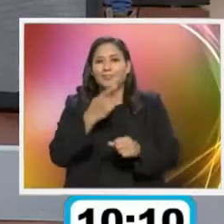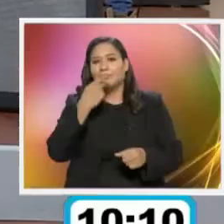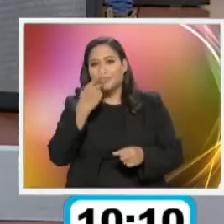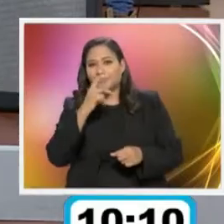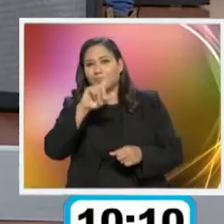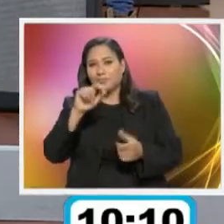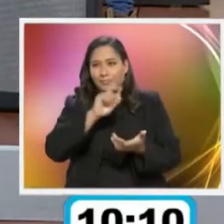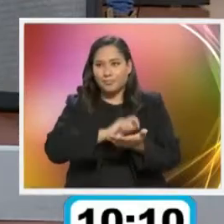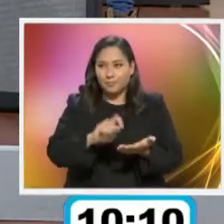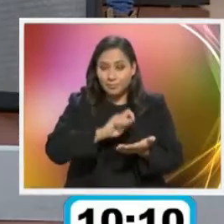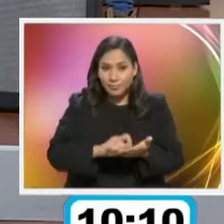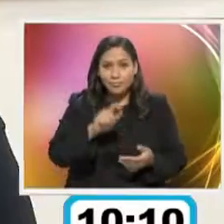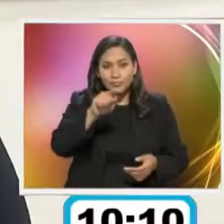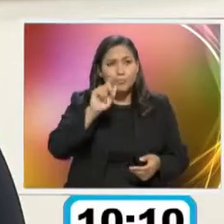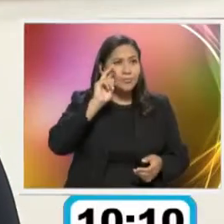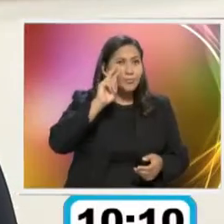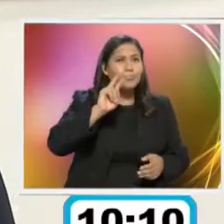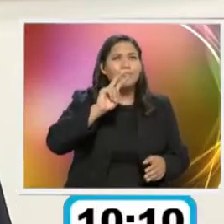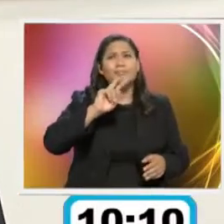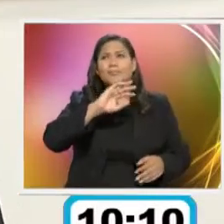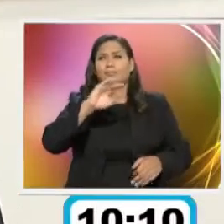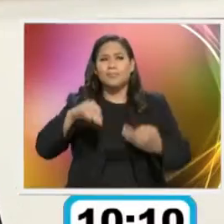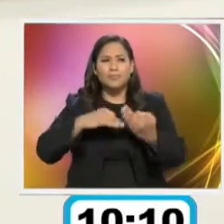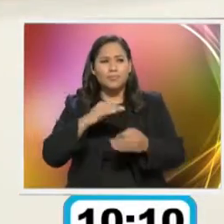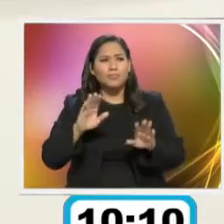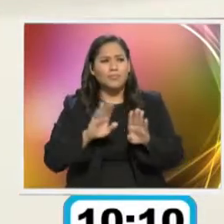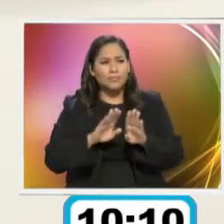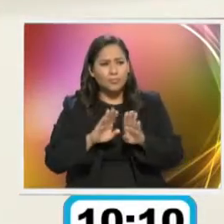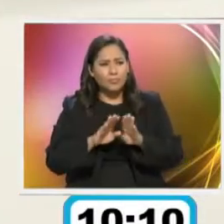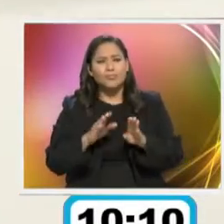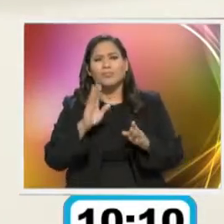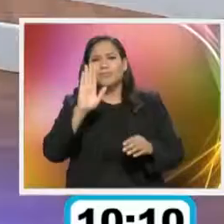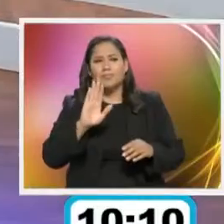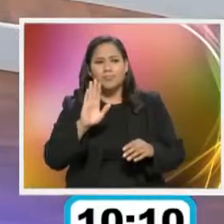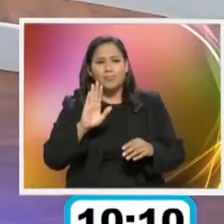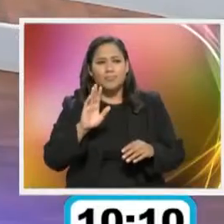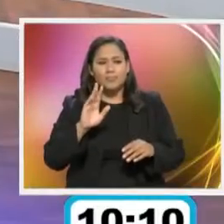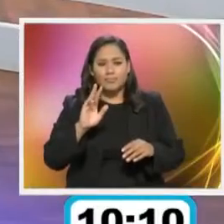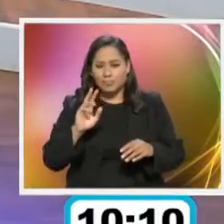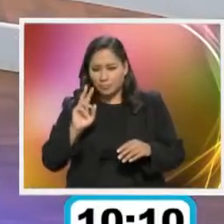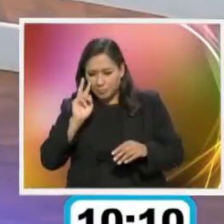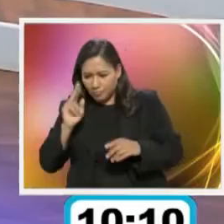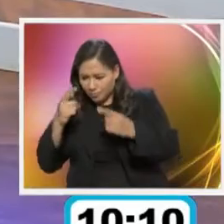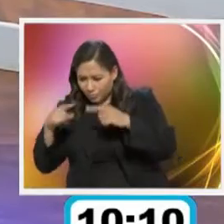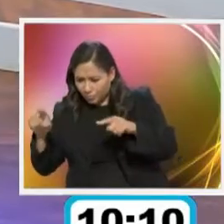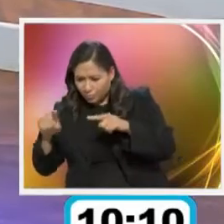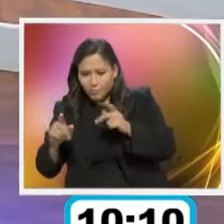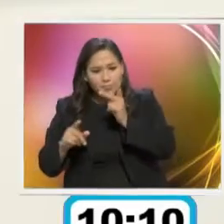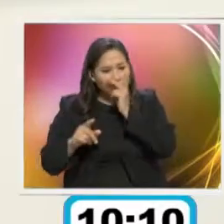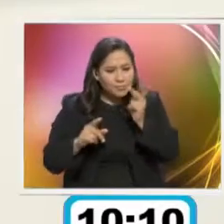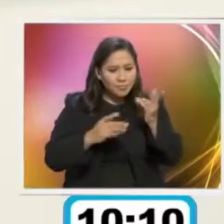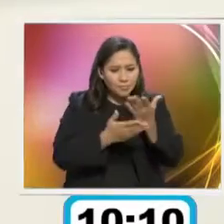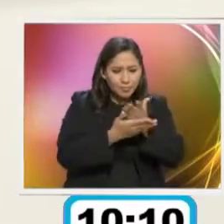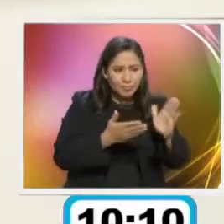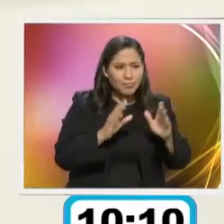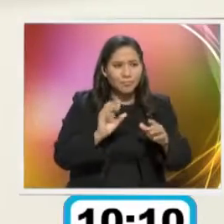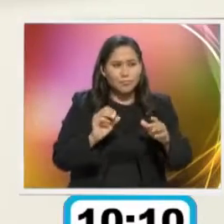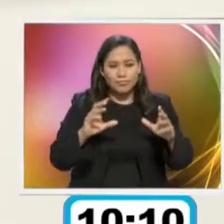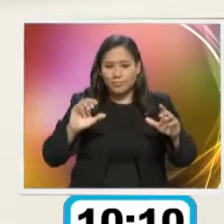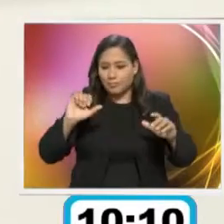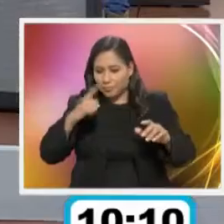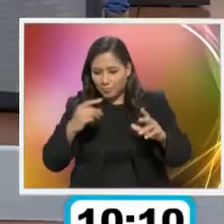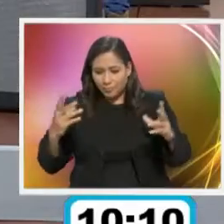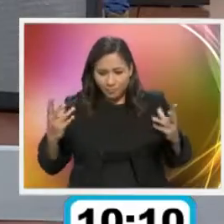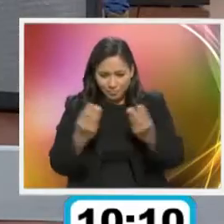Y tú ves todo como algo sólido, es decir, ¿ves música y palabras aparte o lo ves como algo general?